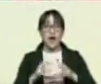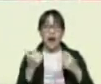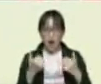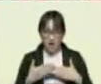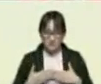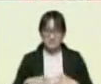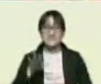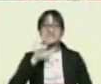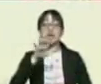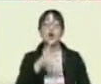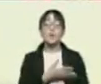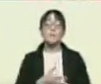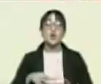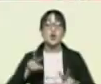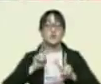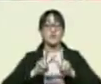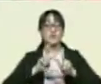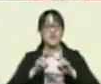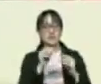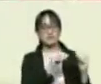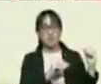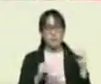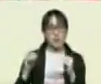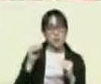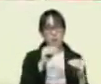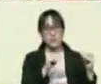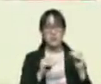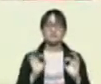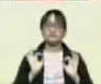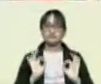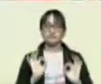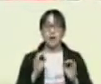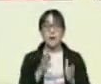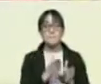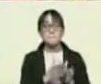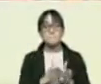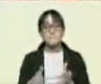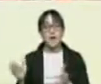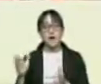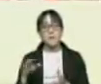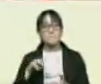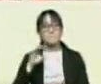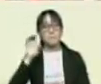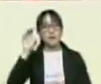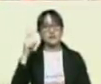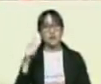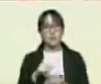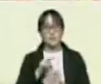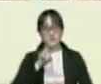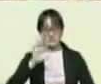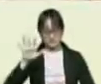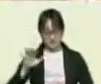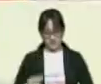a llegar a 5 millones de viviendas. Es el plan de la patria